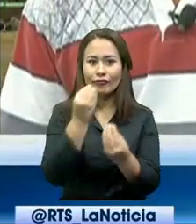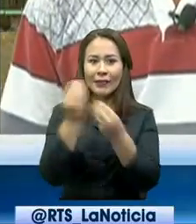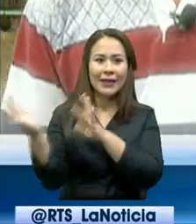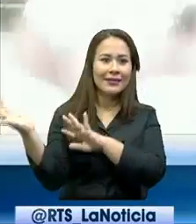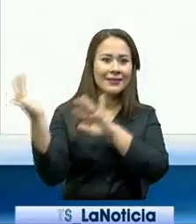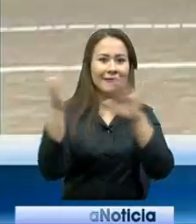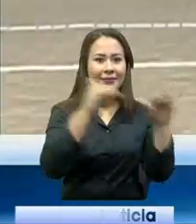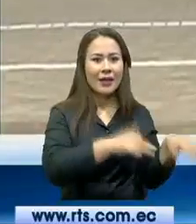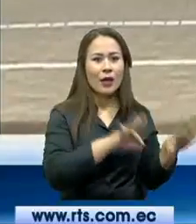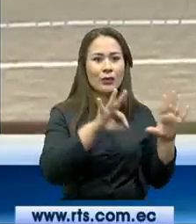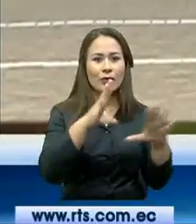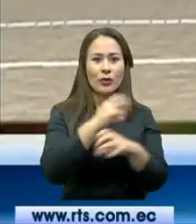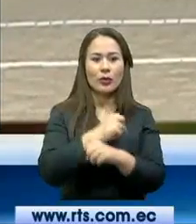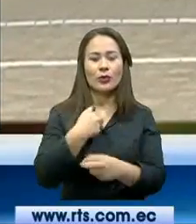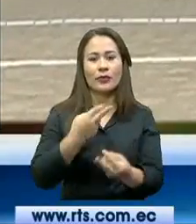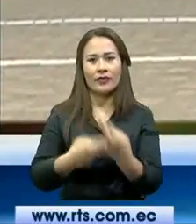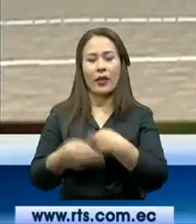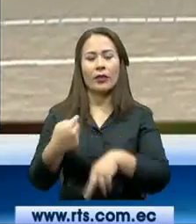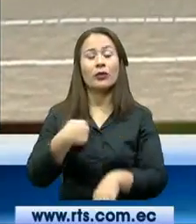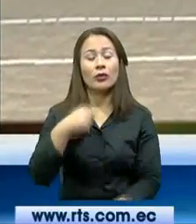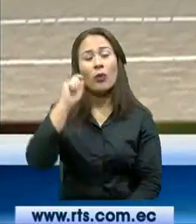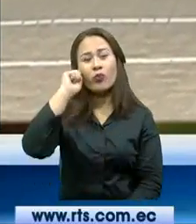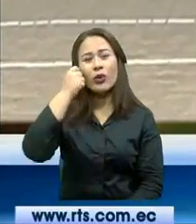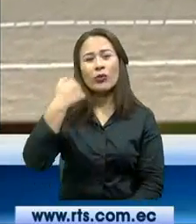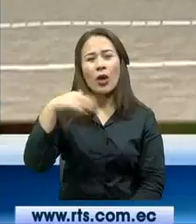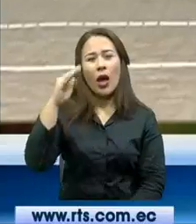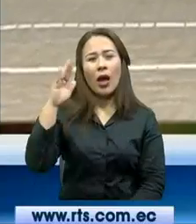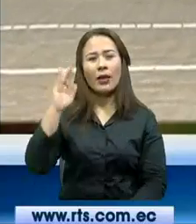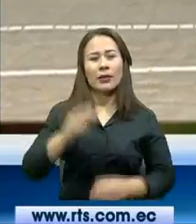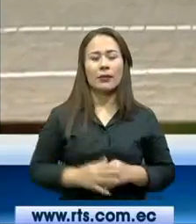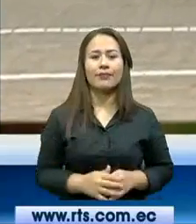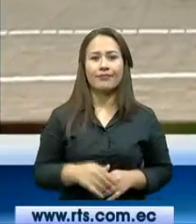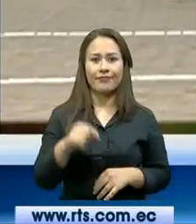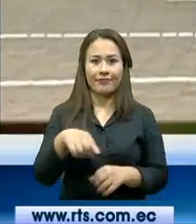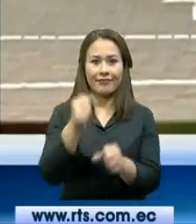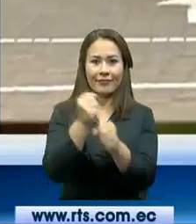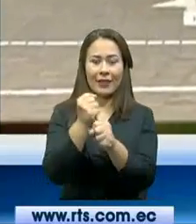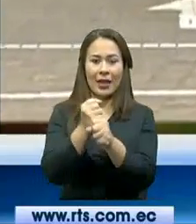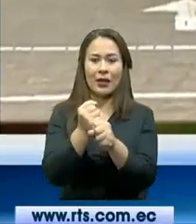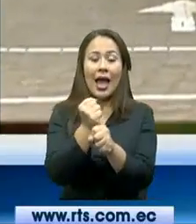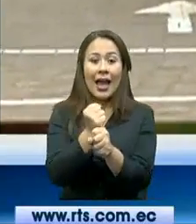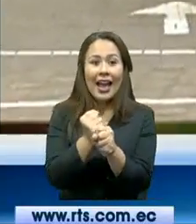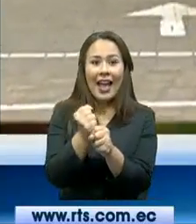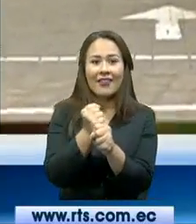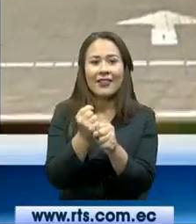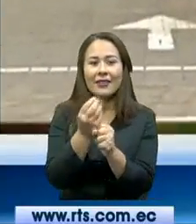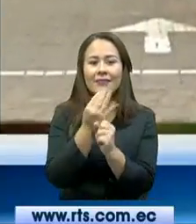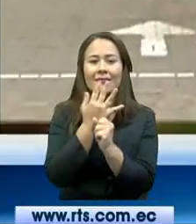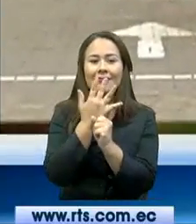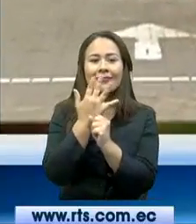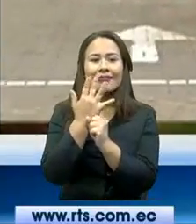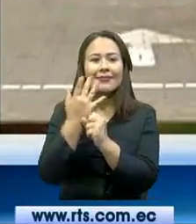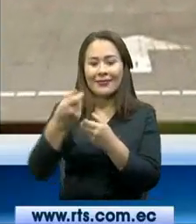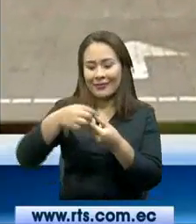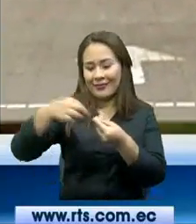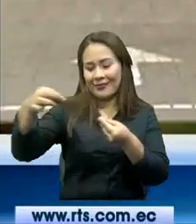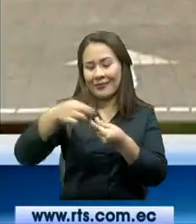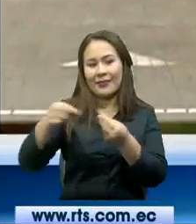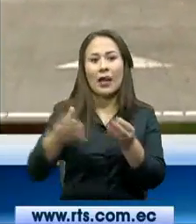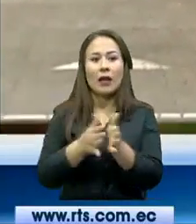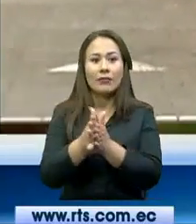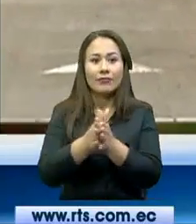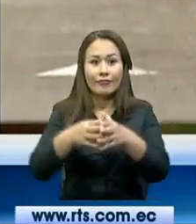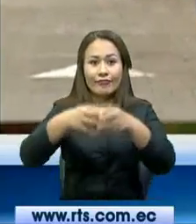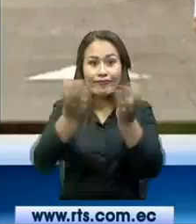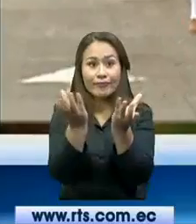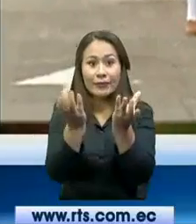de la noche. Yo recuerdo que aquí se producía el café, la toquilla, el cacao,